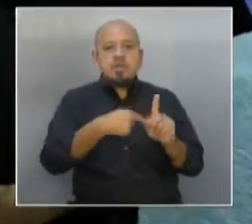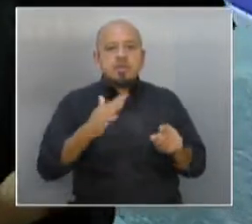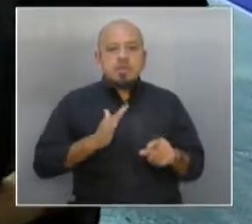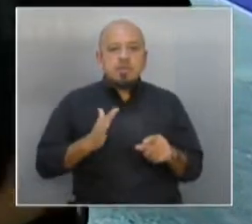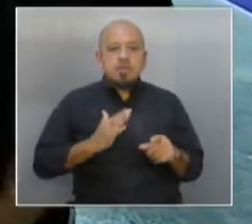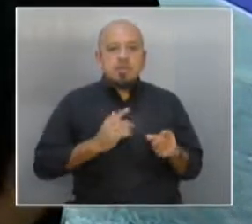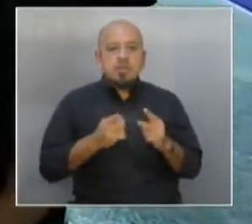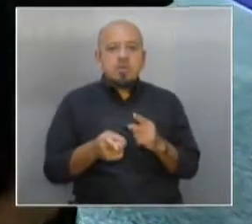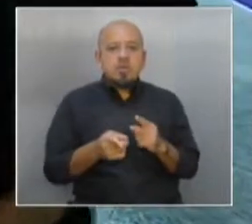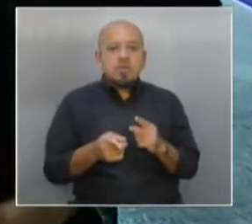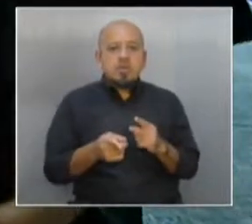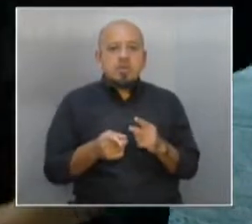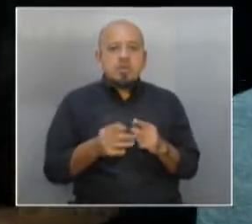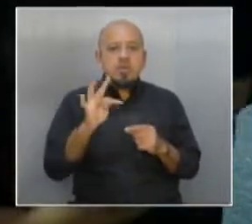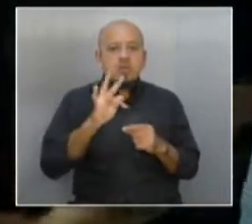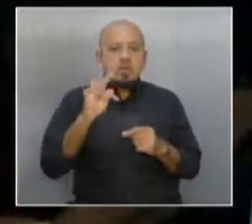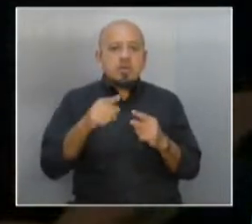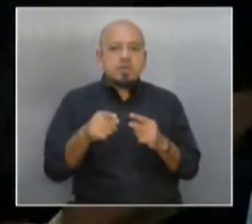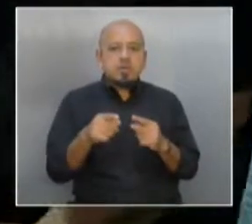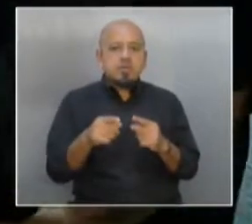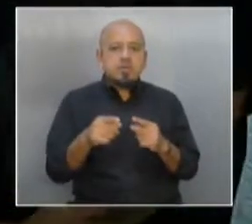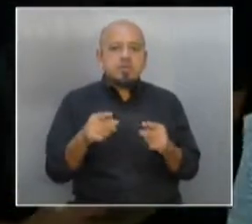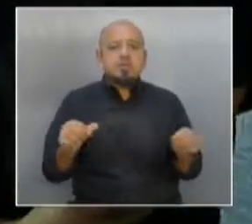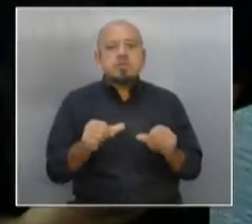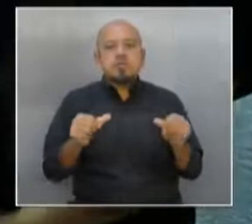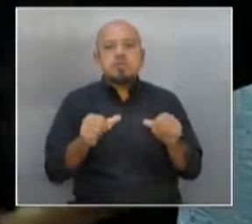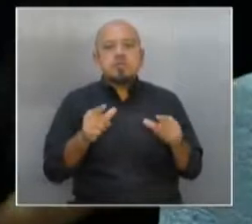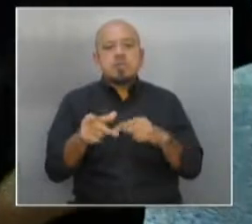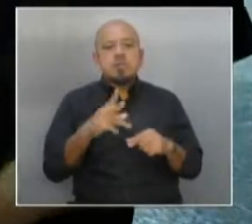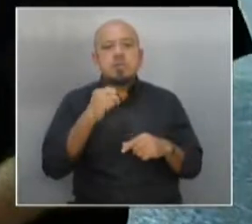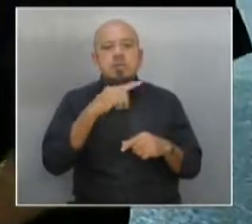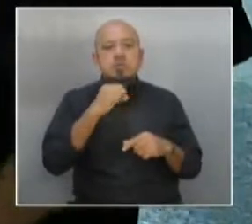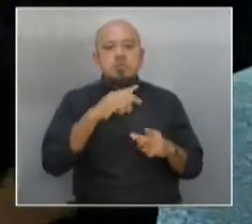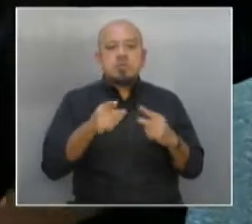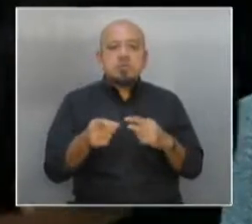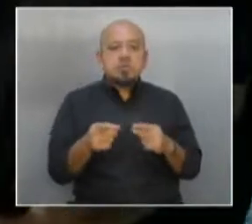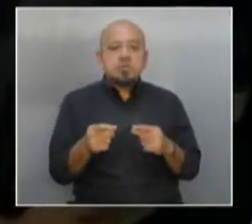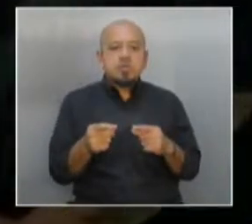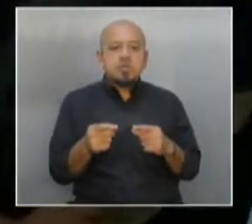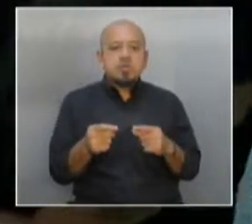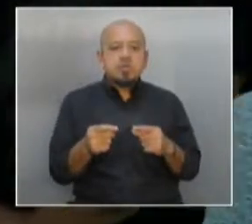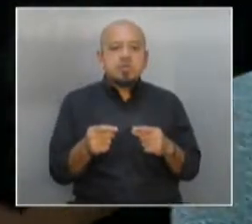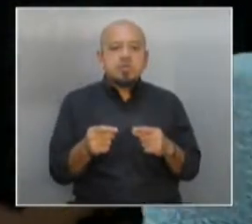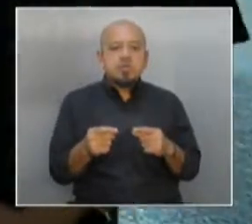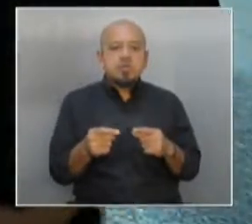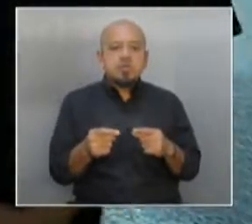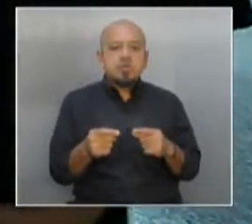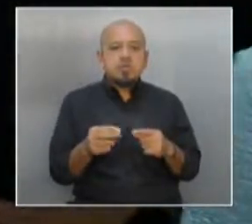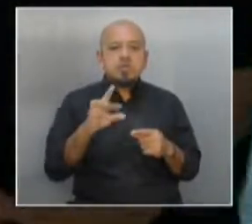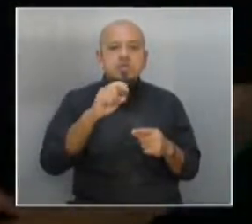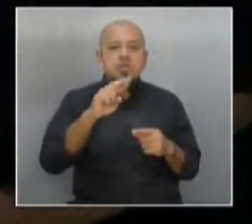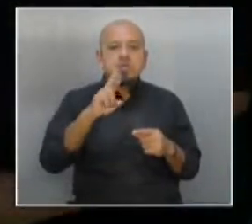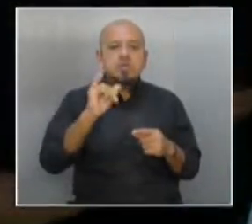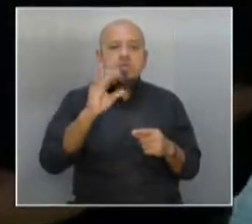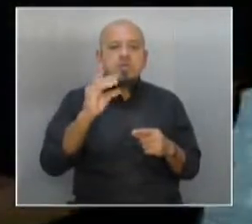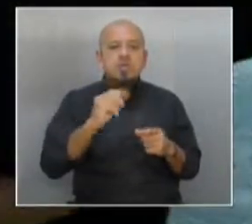trata de un taller conducido de alguna manera por las chicas de... ¡Ay, yo me... de Ruido! Quedé colgada.